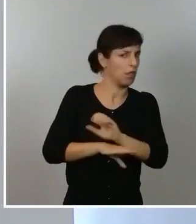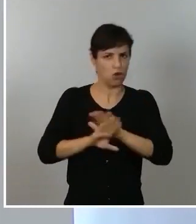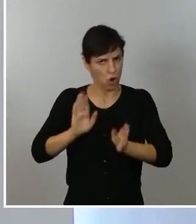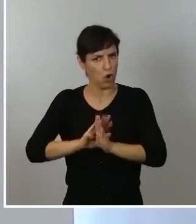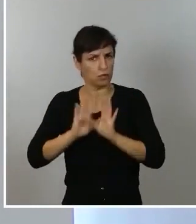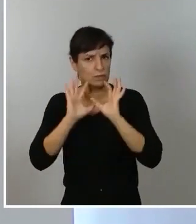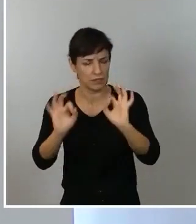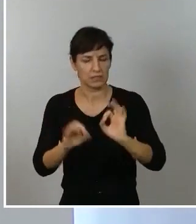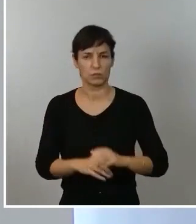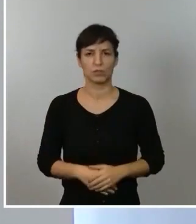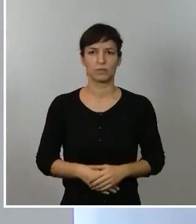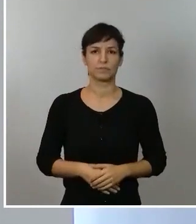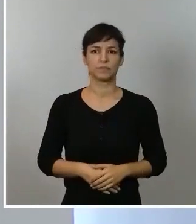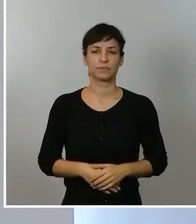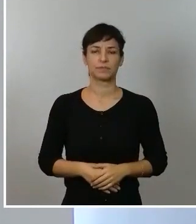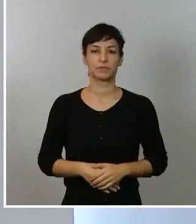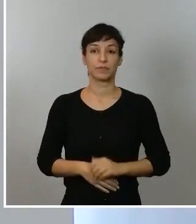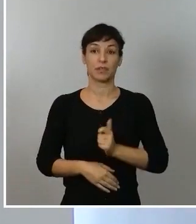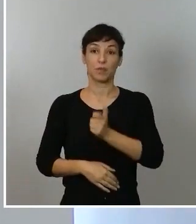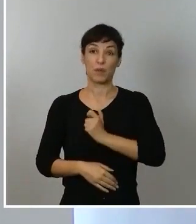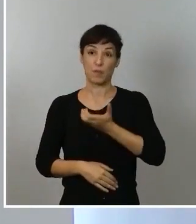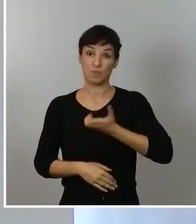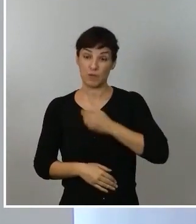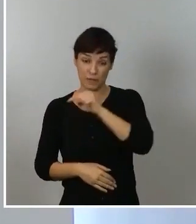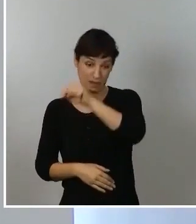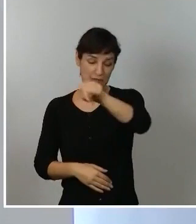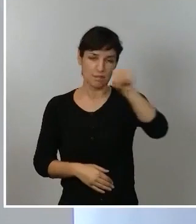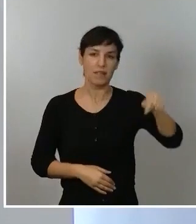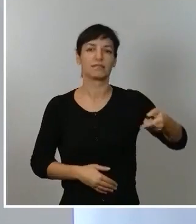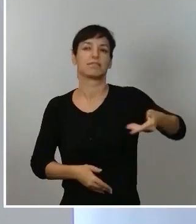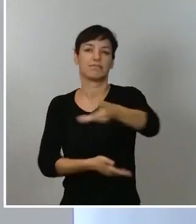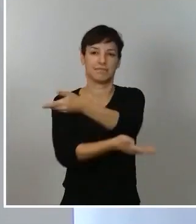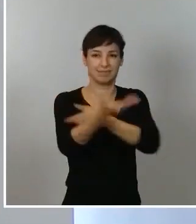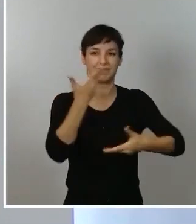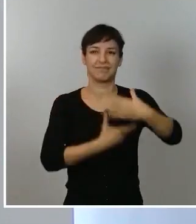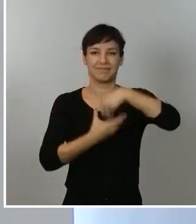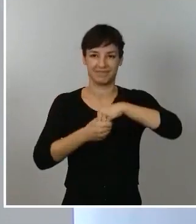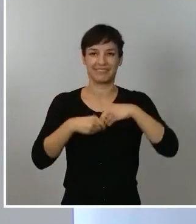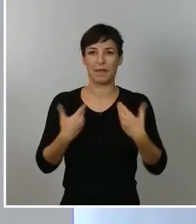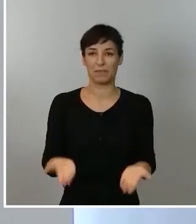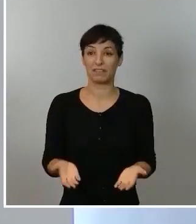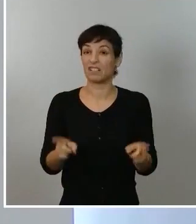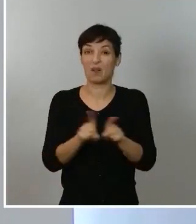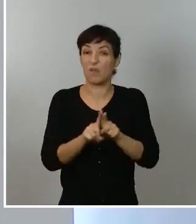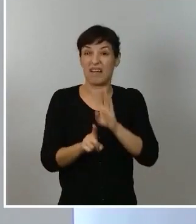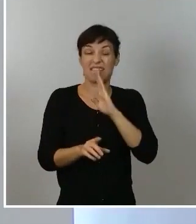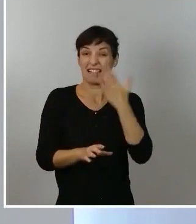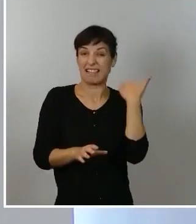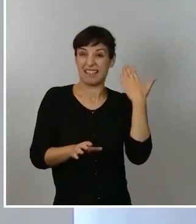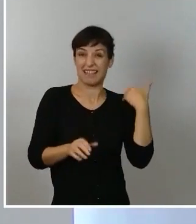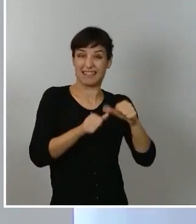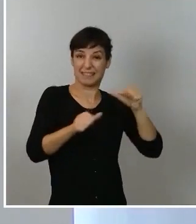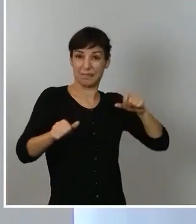policías municipales tamén van a participar en este dispositivo, como lo han hecho en el desarrollo de los últimos meses.